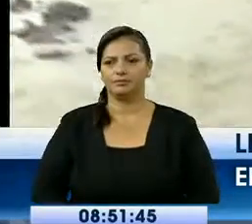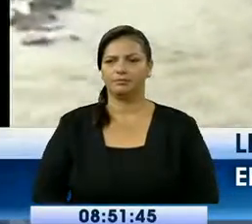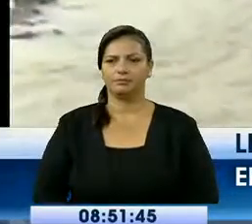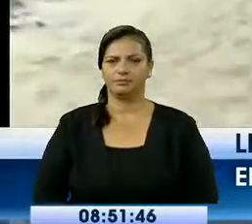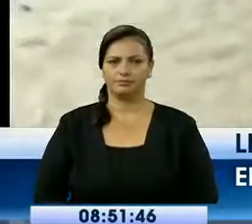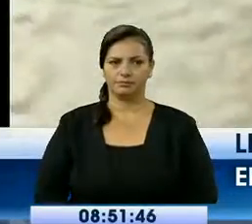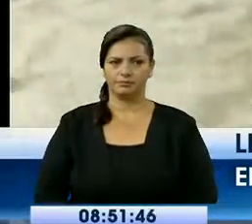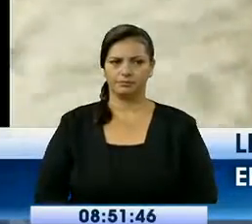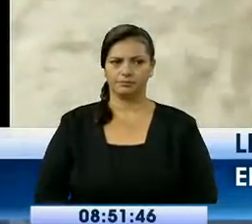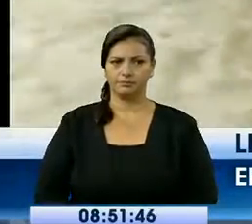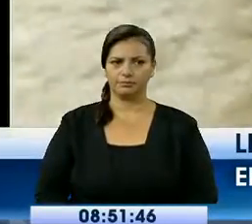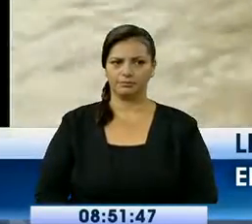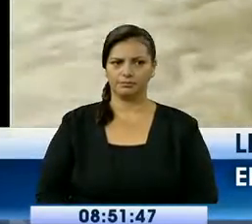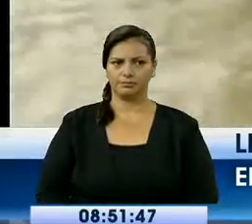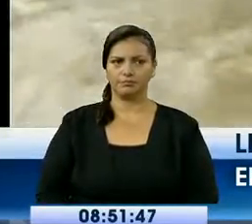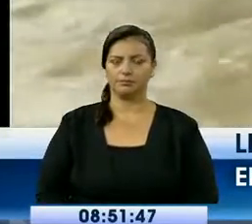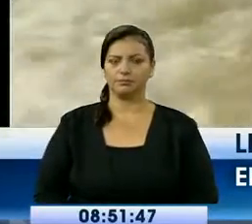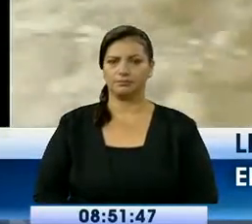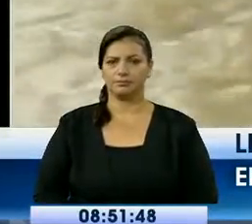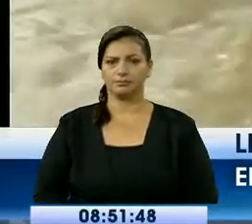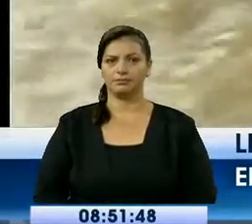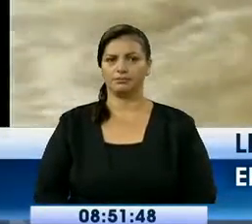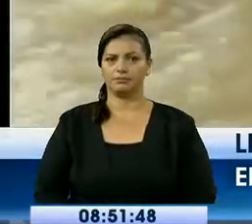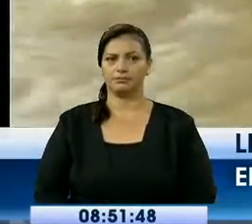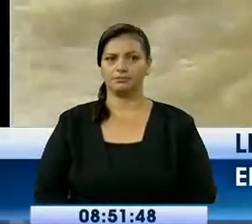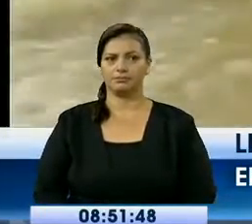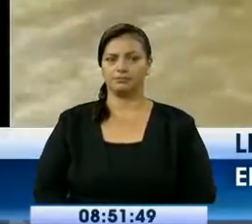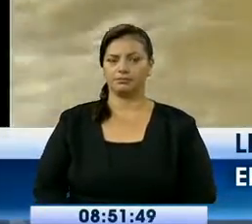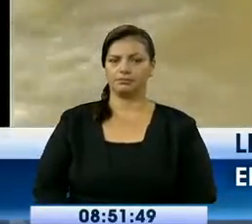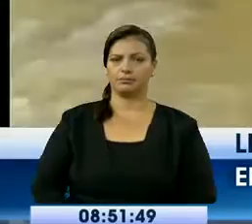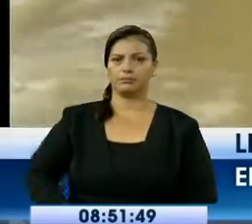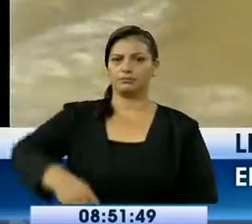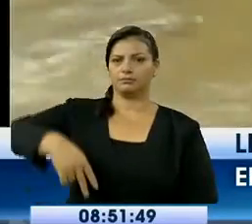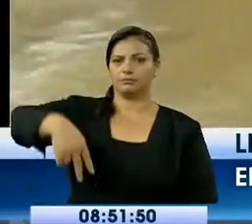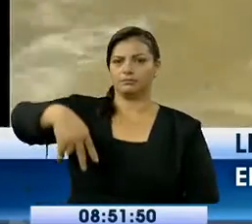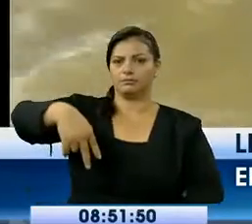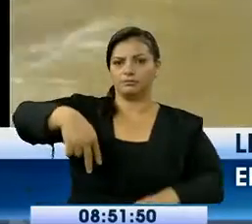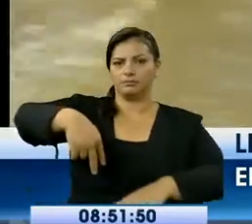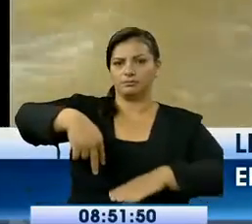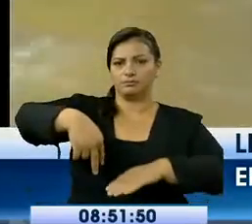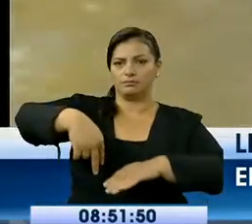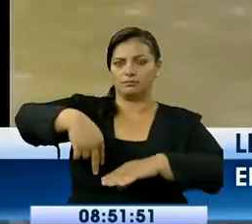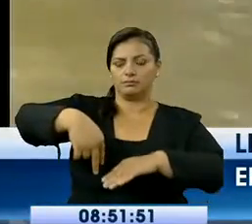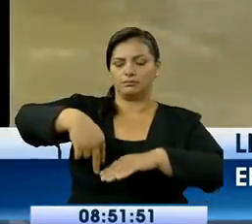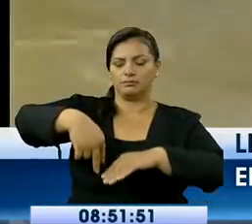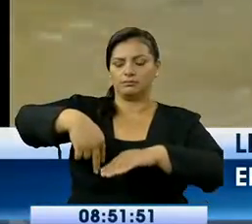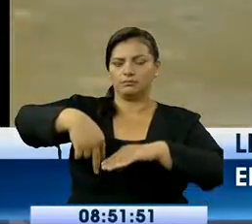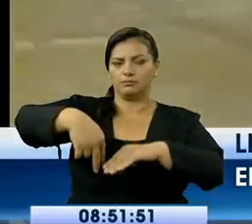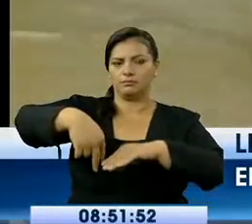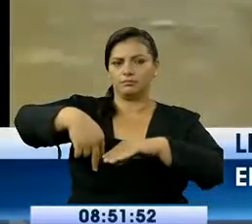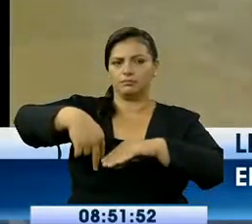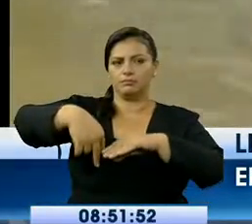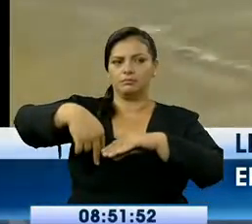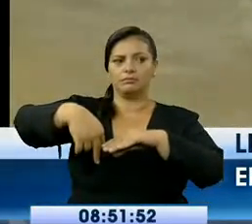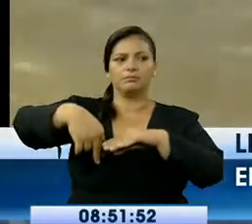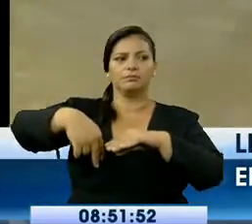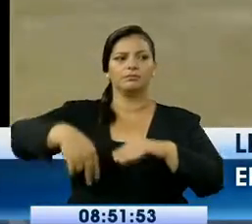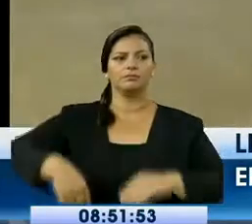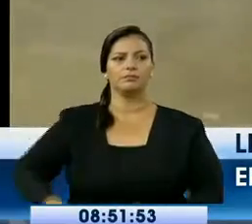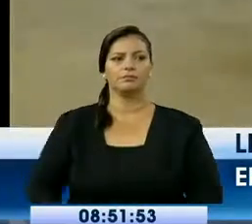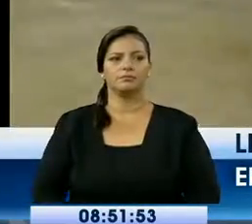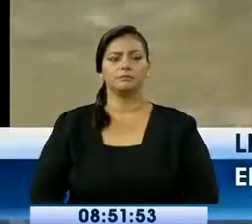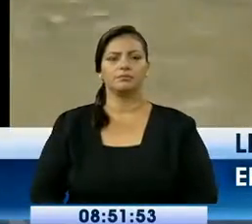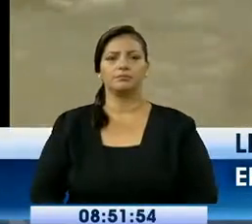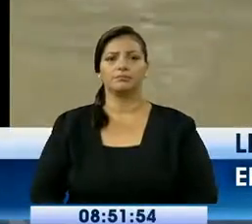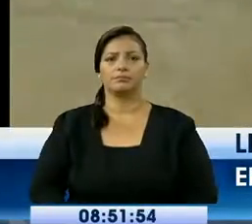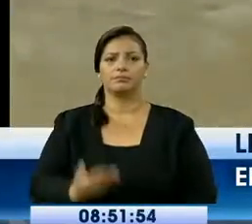pasó el nivel de nuestras botas, casi está llegando a la rodilla. Y estamos en plena calle, señores. Estamos en plena